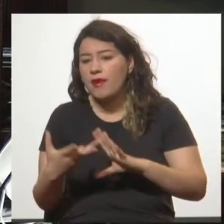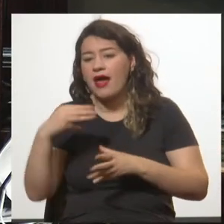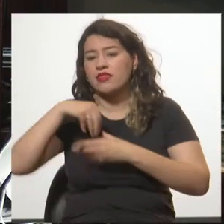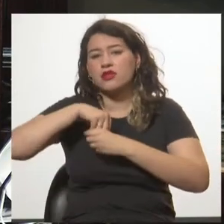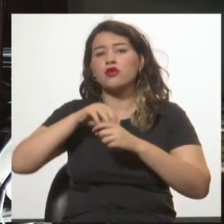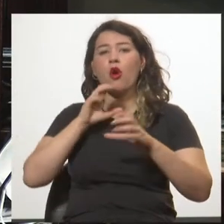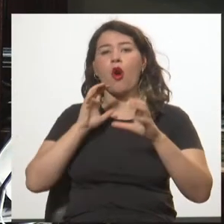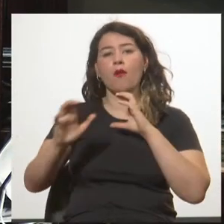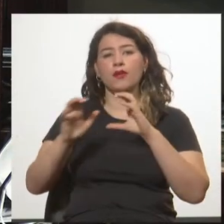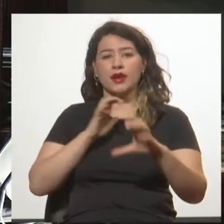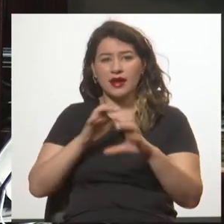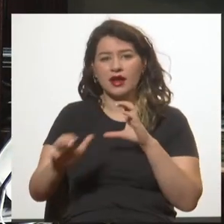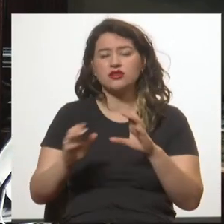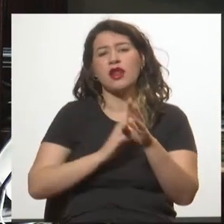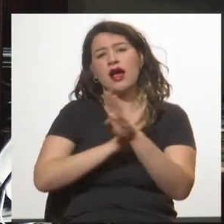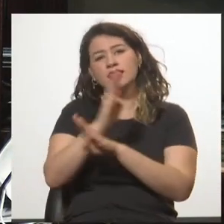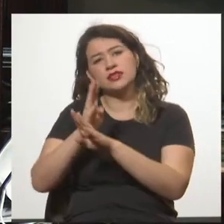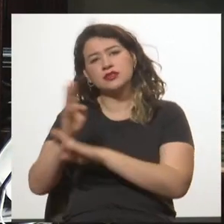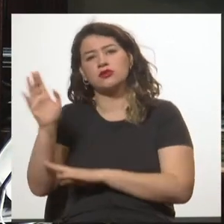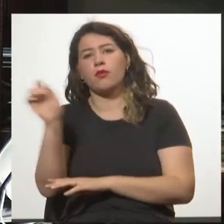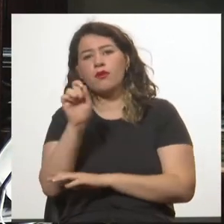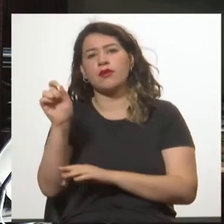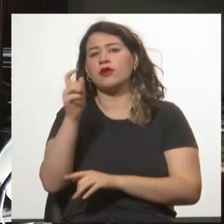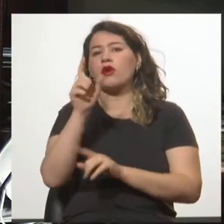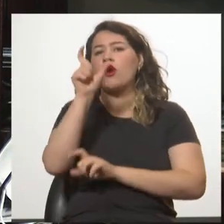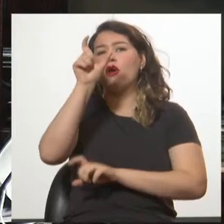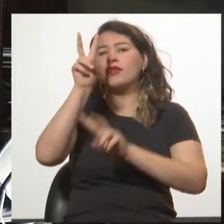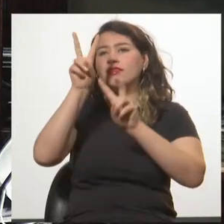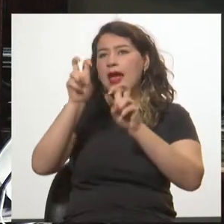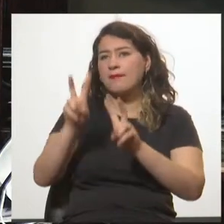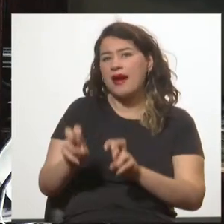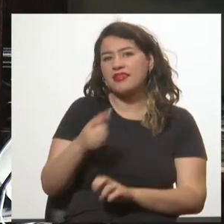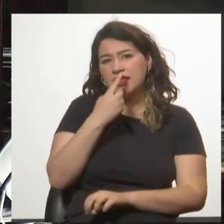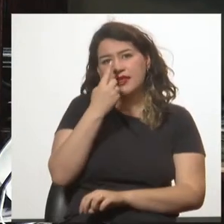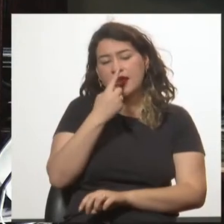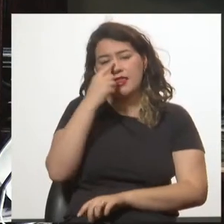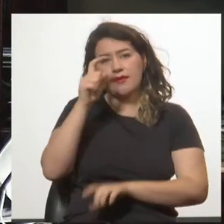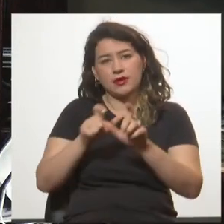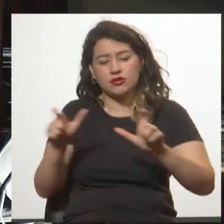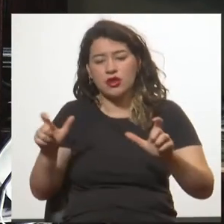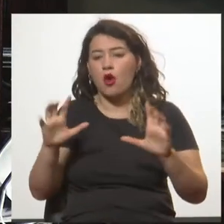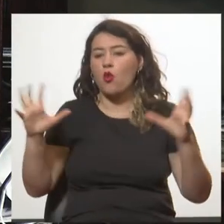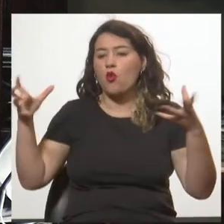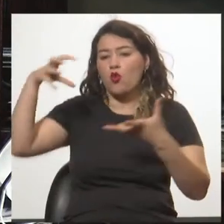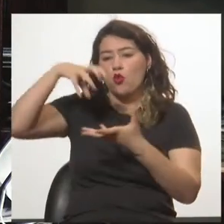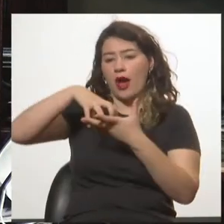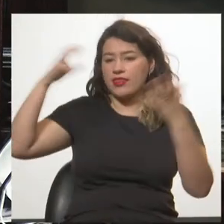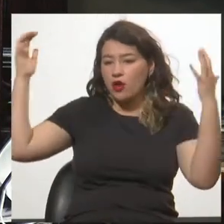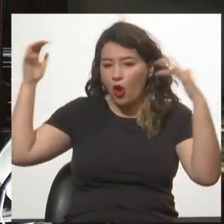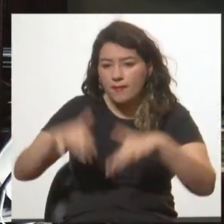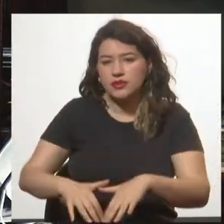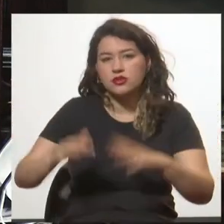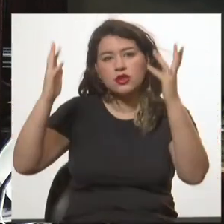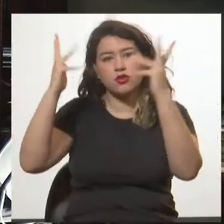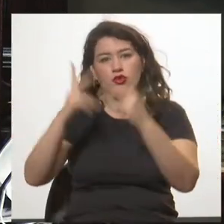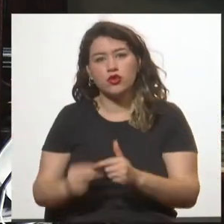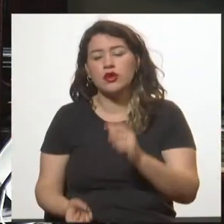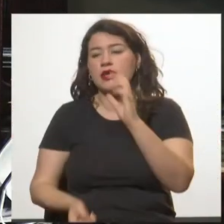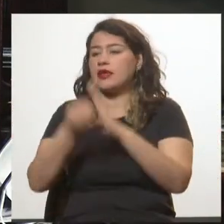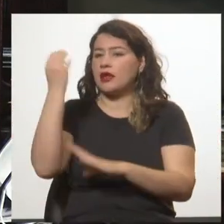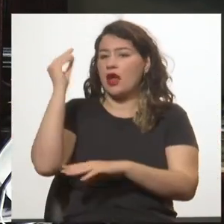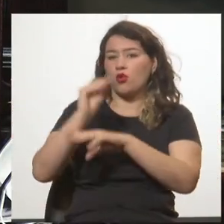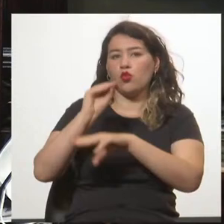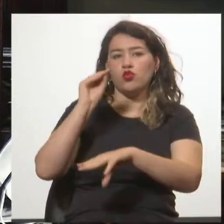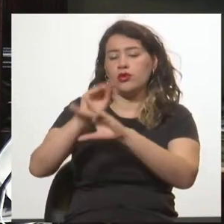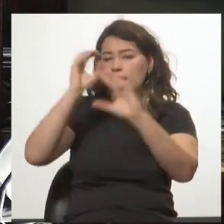comunicaciones los portales de acceso público y contenido de interés ciudadano un centro de convenciones y reuniones la producción de contenidos culturales y deportivos